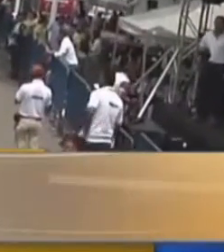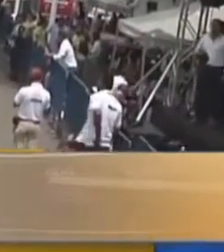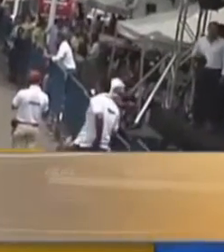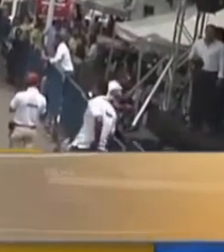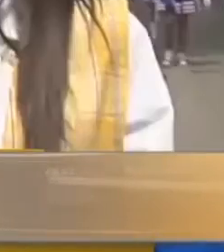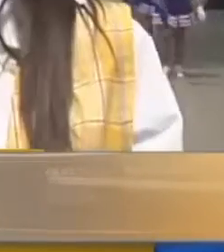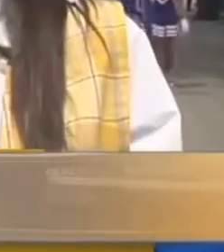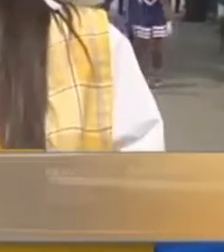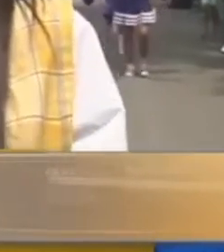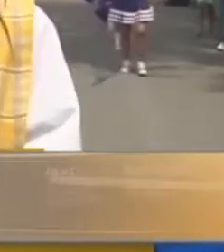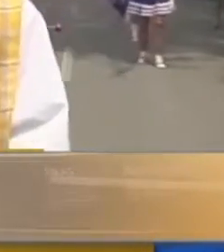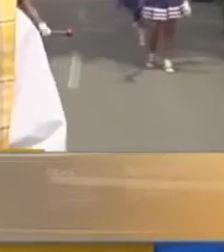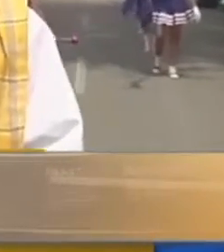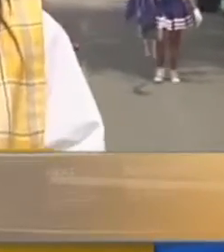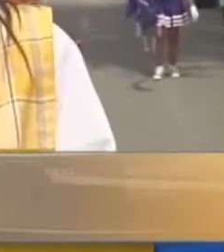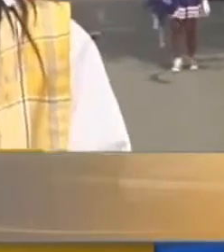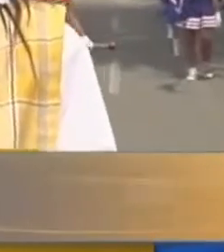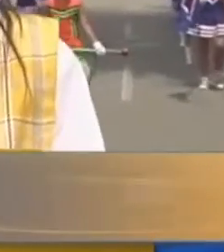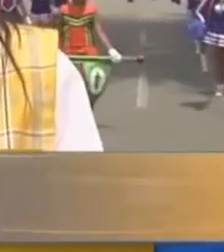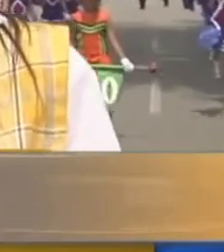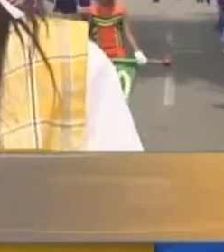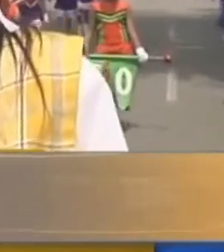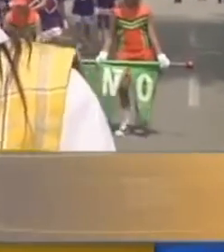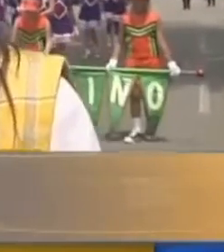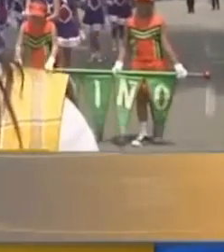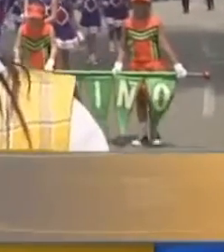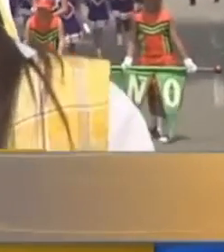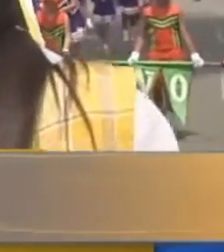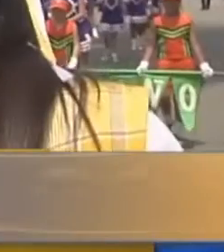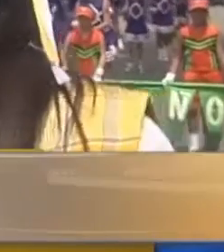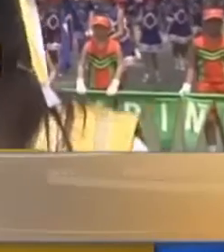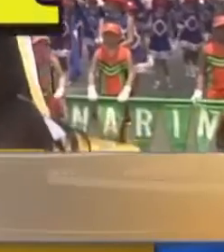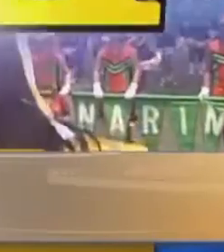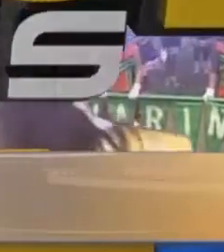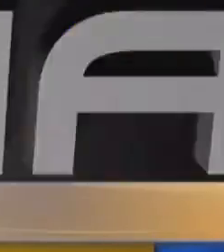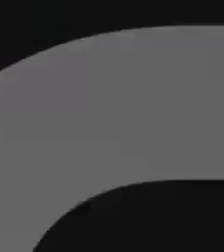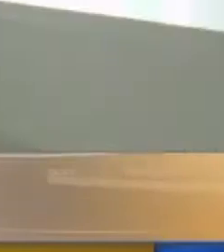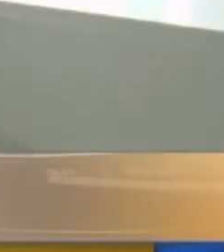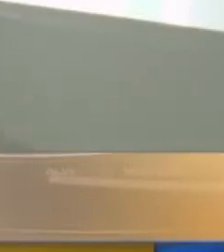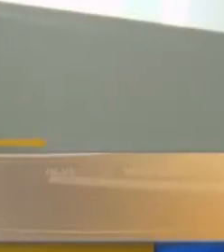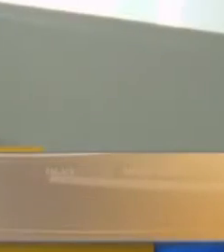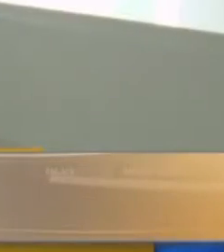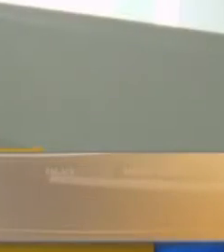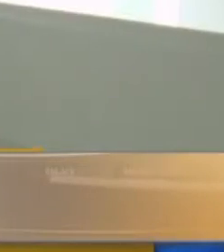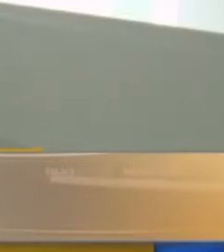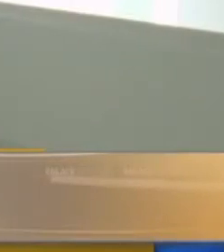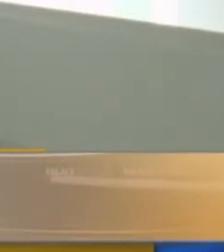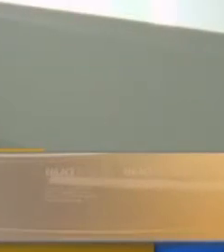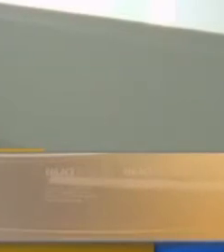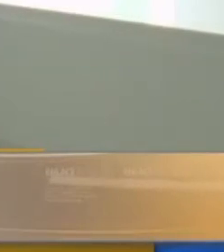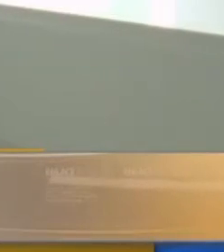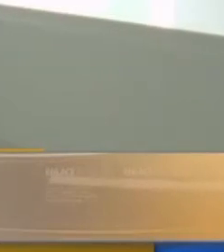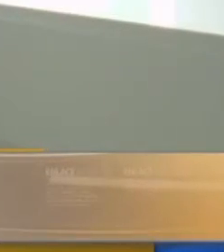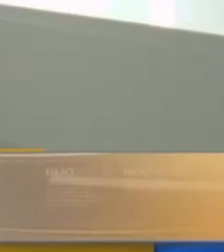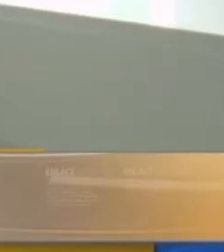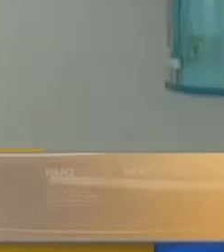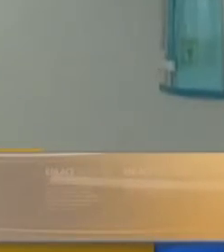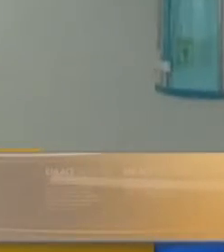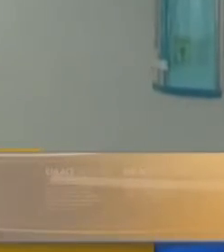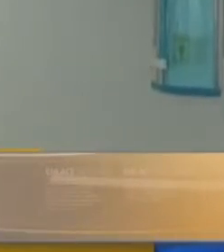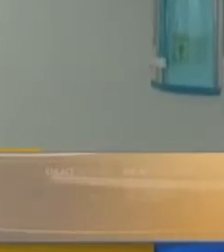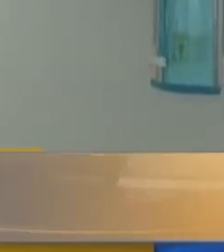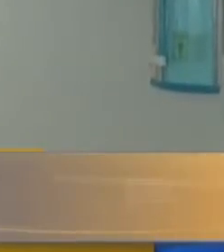desfile cívico cultural y otras actividades a realizarse con ocasión del aniversario del municipio para este miércoles está prevista la inauguración de la